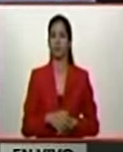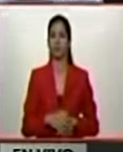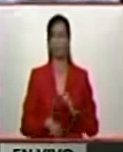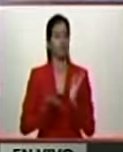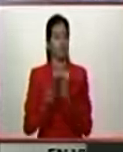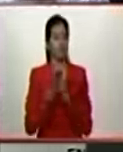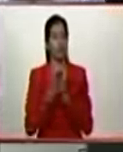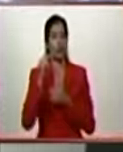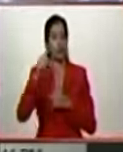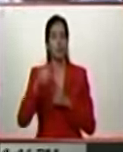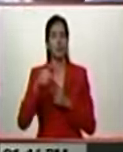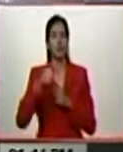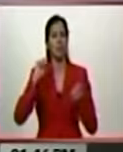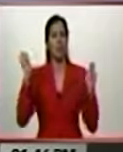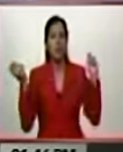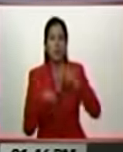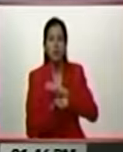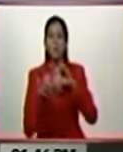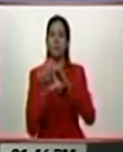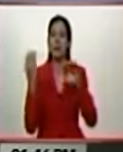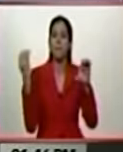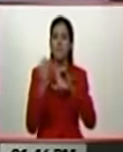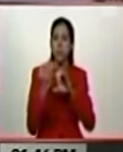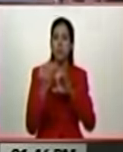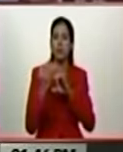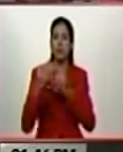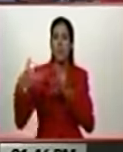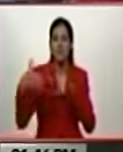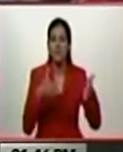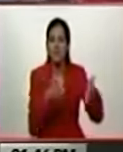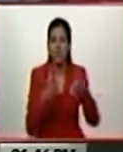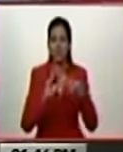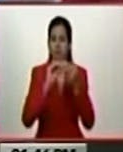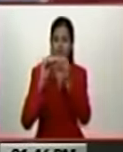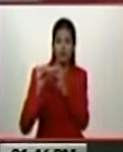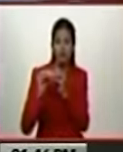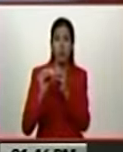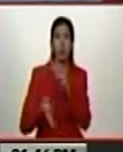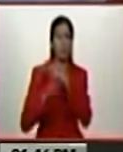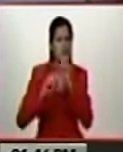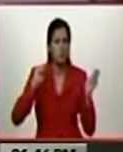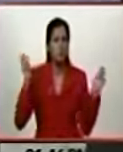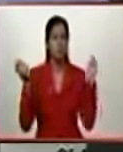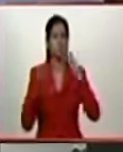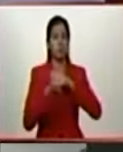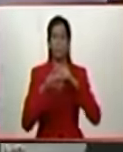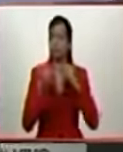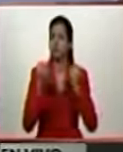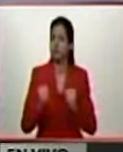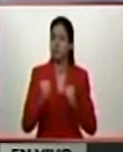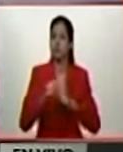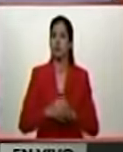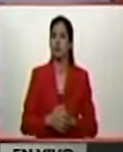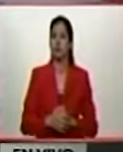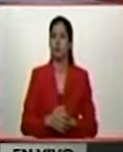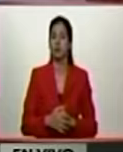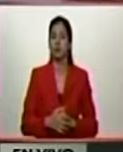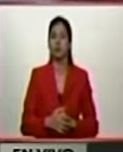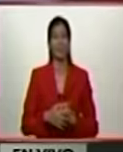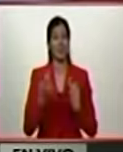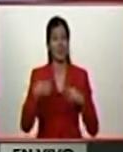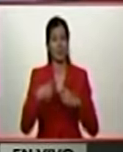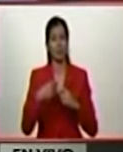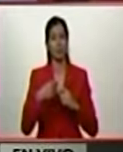la revolución del transporte, en la revolución de la vialidad, para concretar una política de